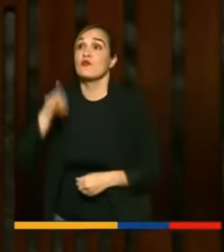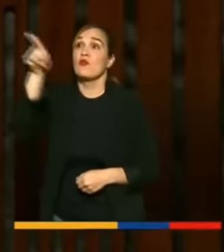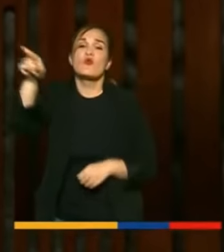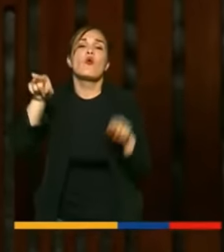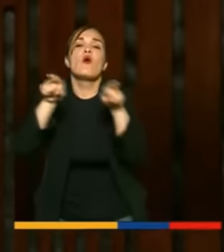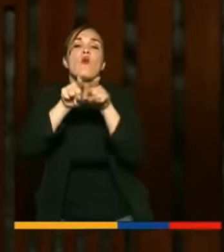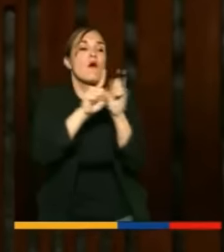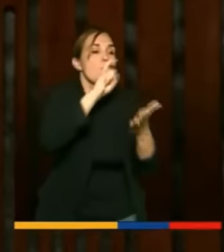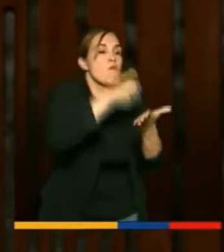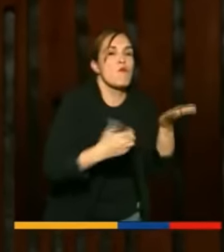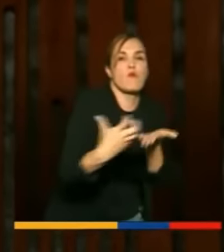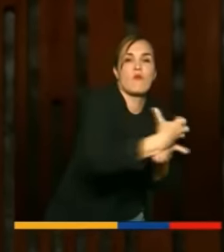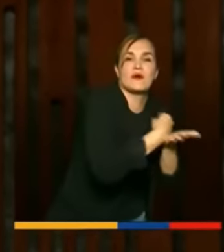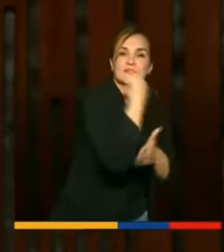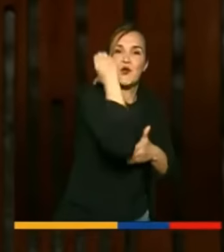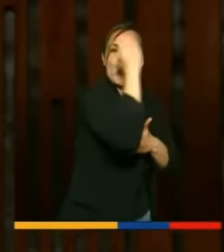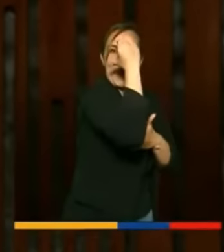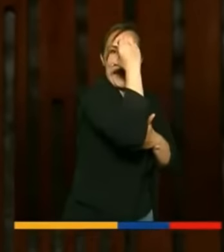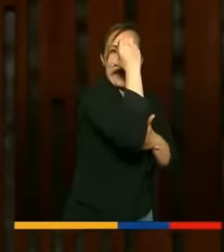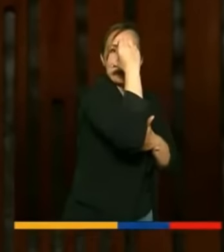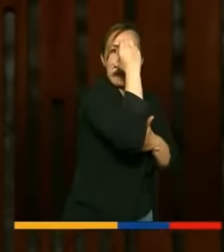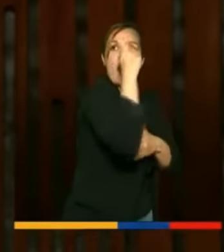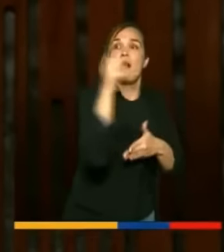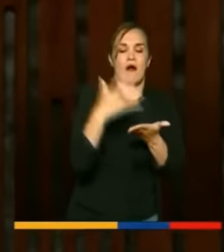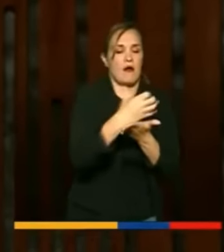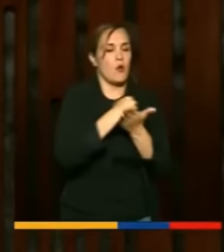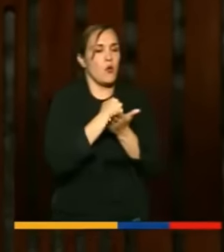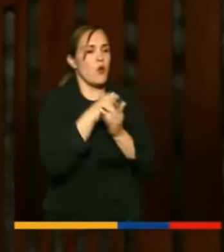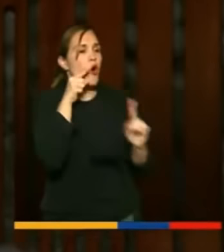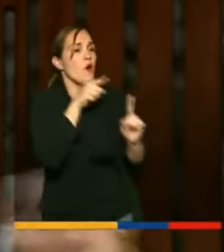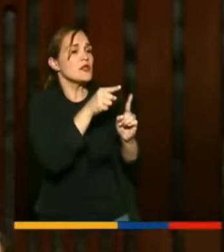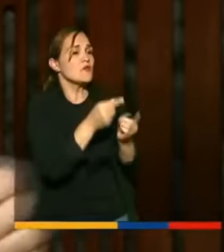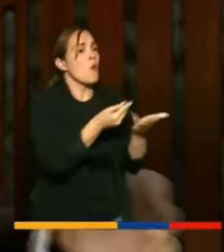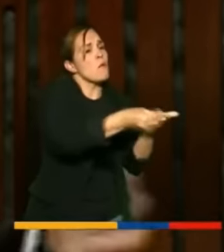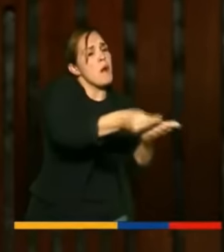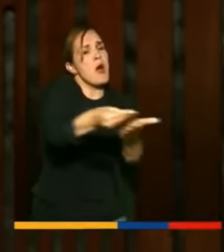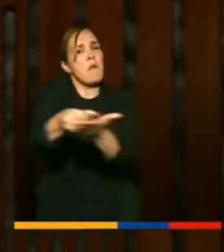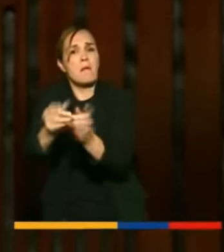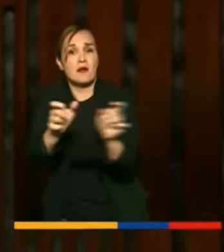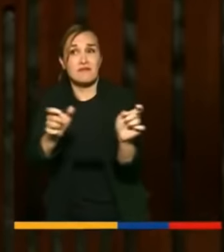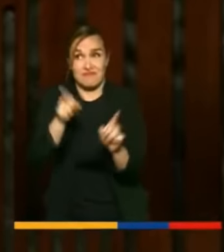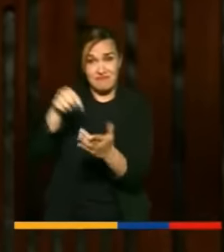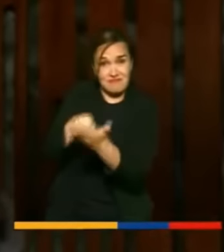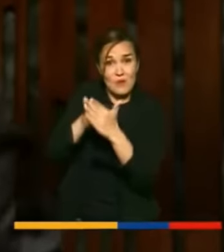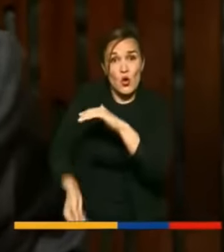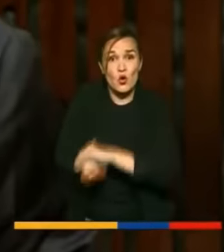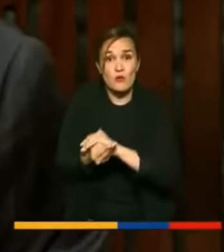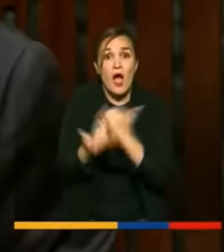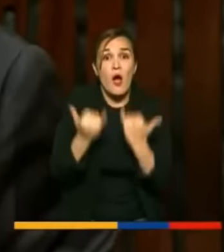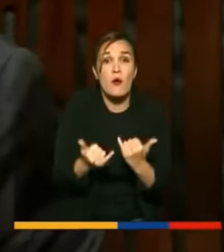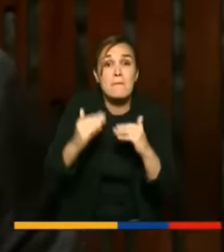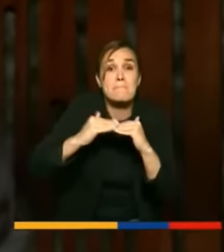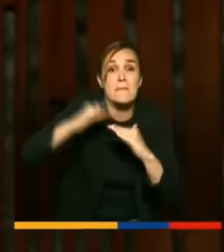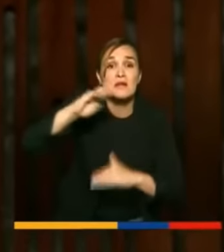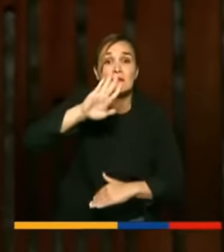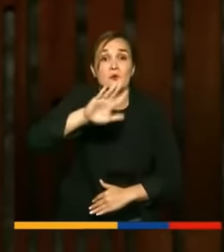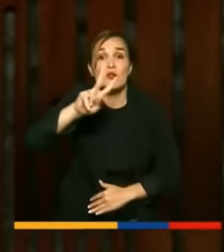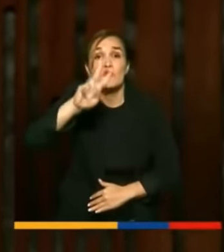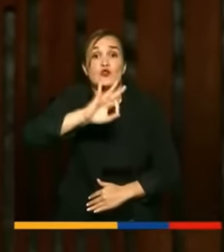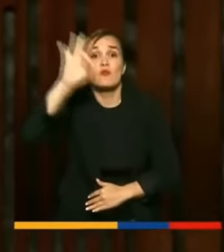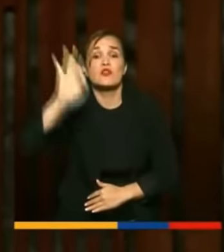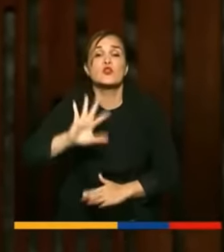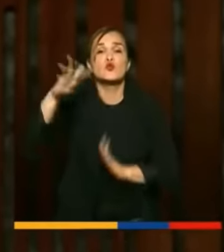y crear burocracias inútiles también es corrupción. Este gobierno aumentó en 52% el gasto en